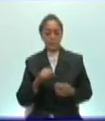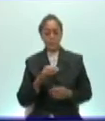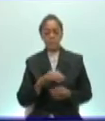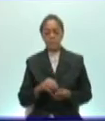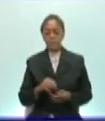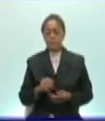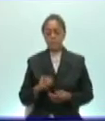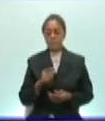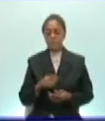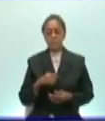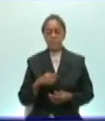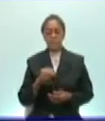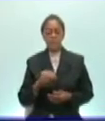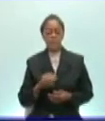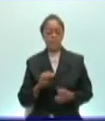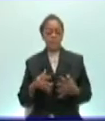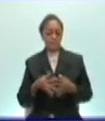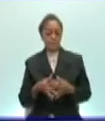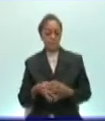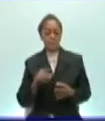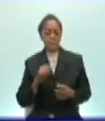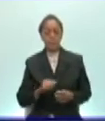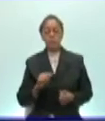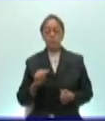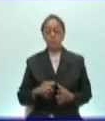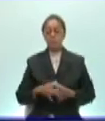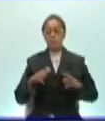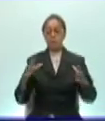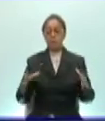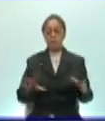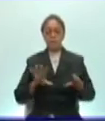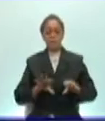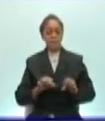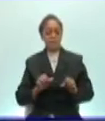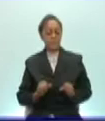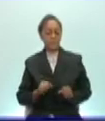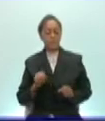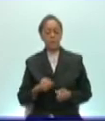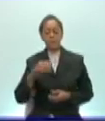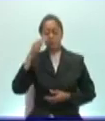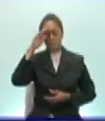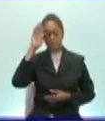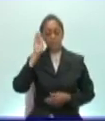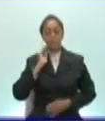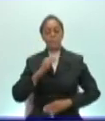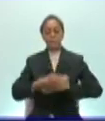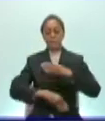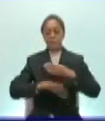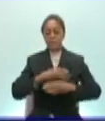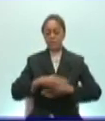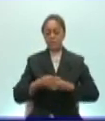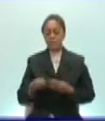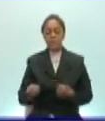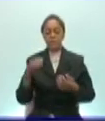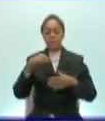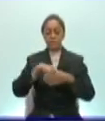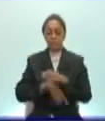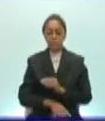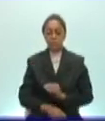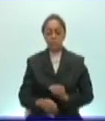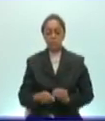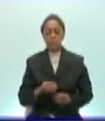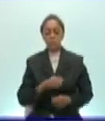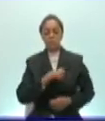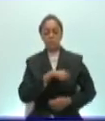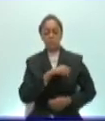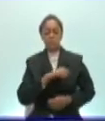determinados daba a Estados Unidos como el gran salvador de los cubanos para resolver el problema a lo que los había hundido España.